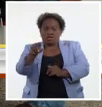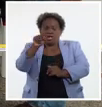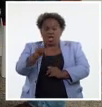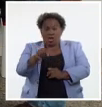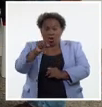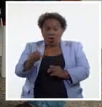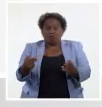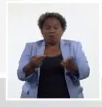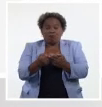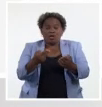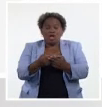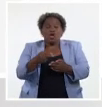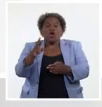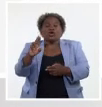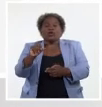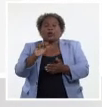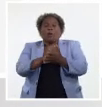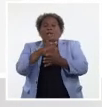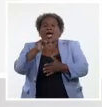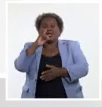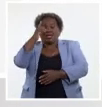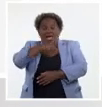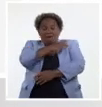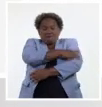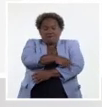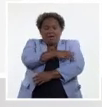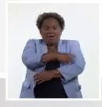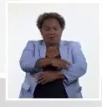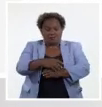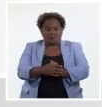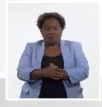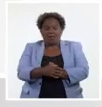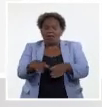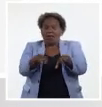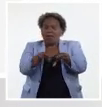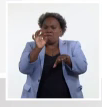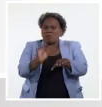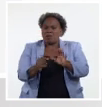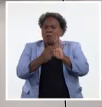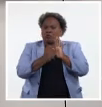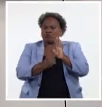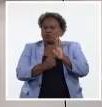fuerzas ante Rumanía, ocupante de la octava plaza, aunque ambos con la misma cantidad de puntos.